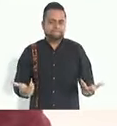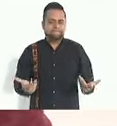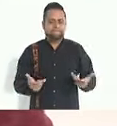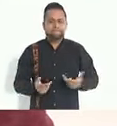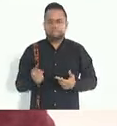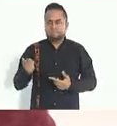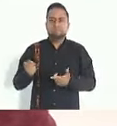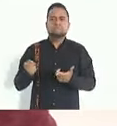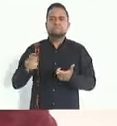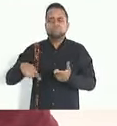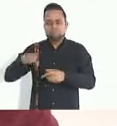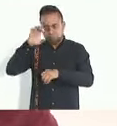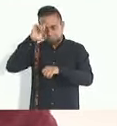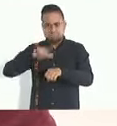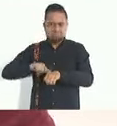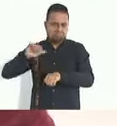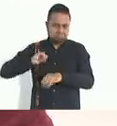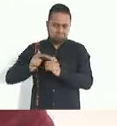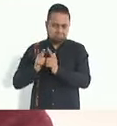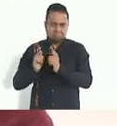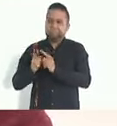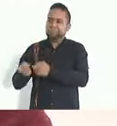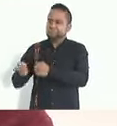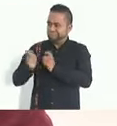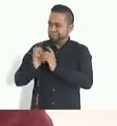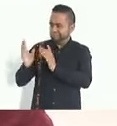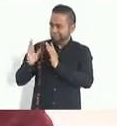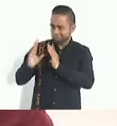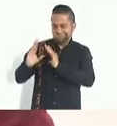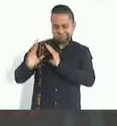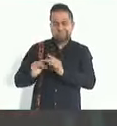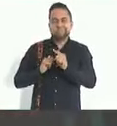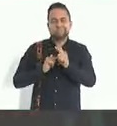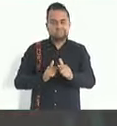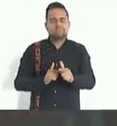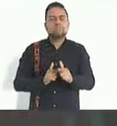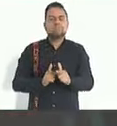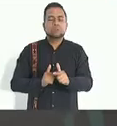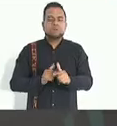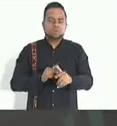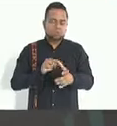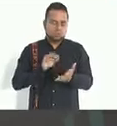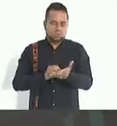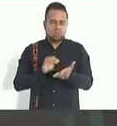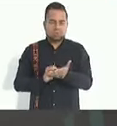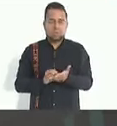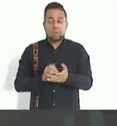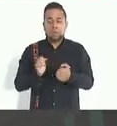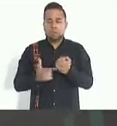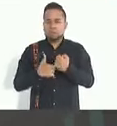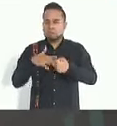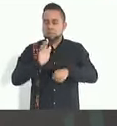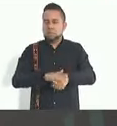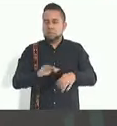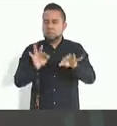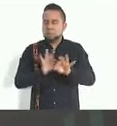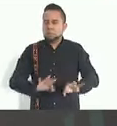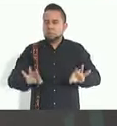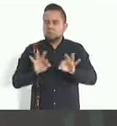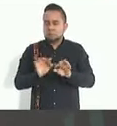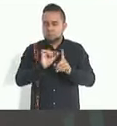nuestras culturas. Y algo también muy importante, mucho muy importante, la mayor riqueza